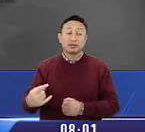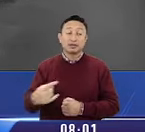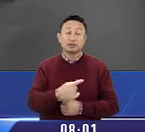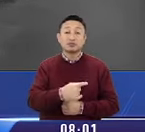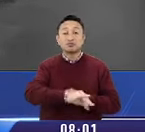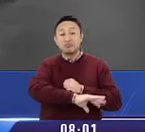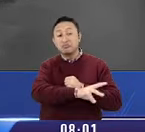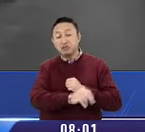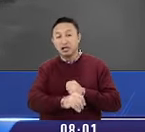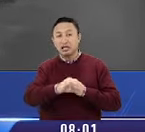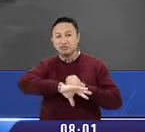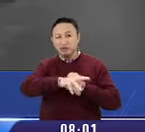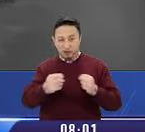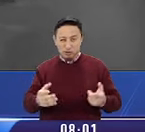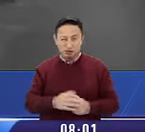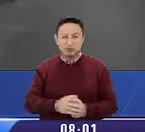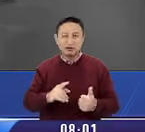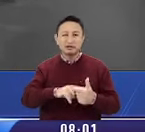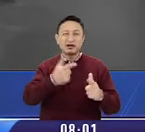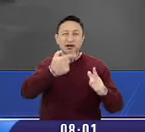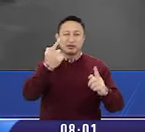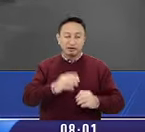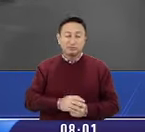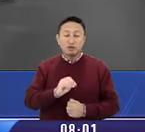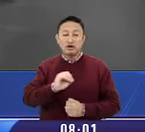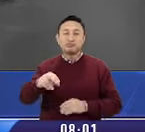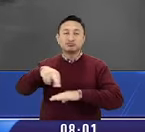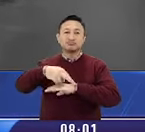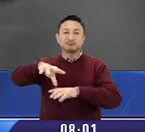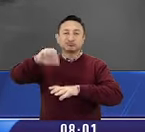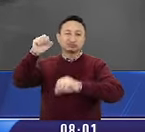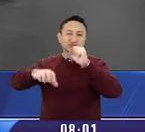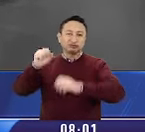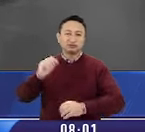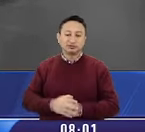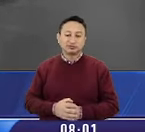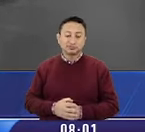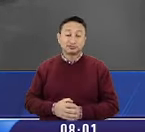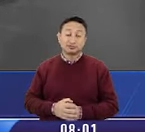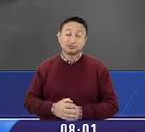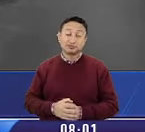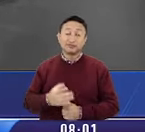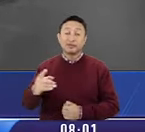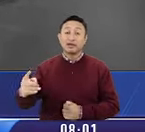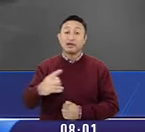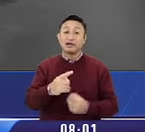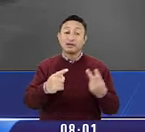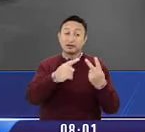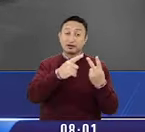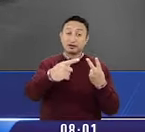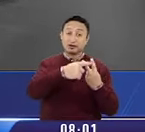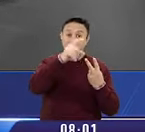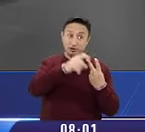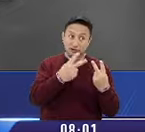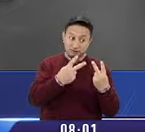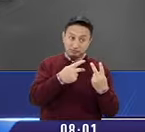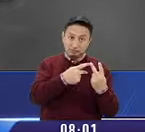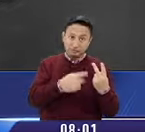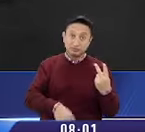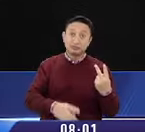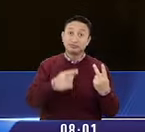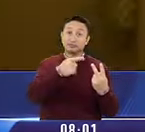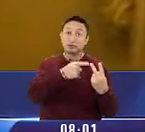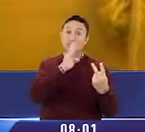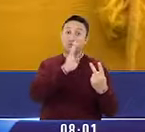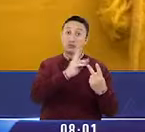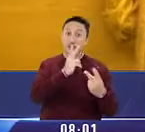utilizado para actos criminales o para desmantelarlo. En el caso de encontrar a los zampones, quienes viven por aquí, hacen